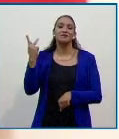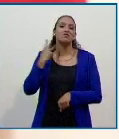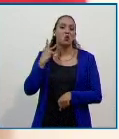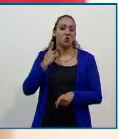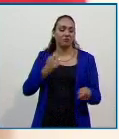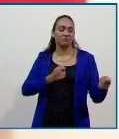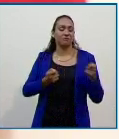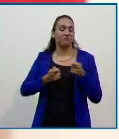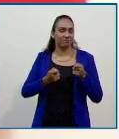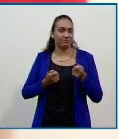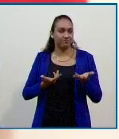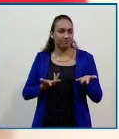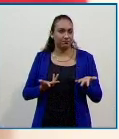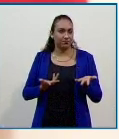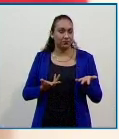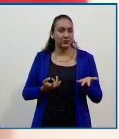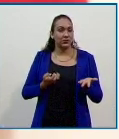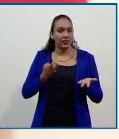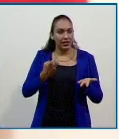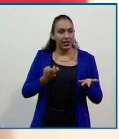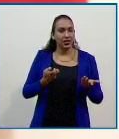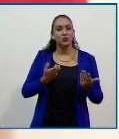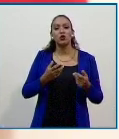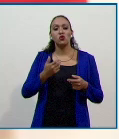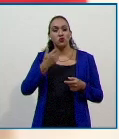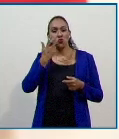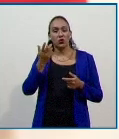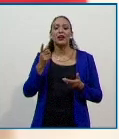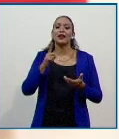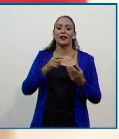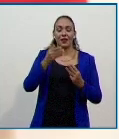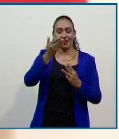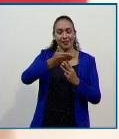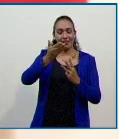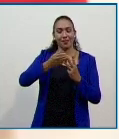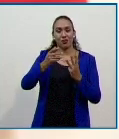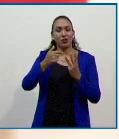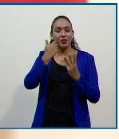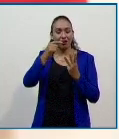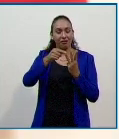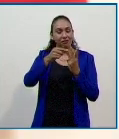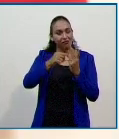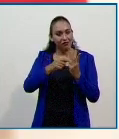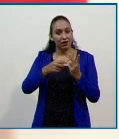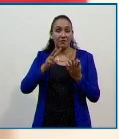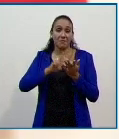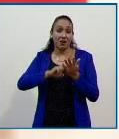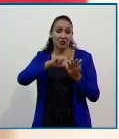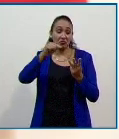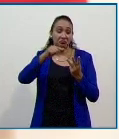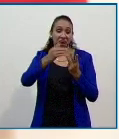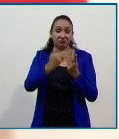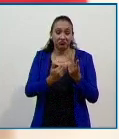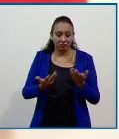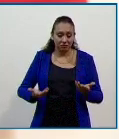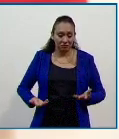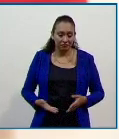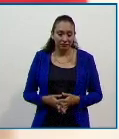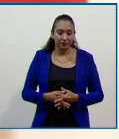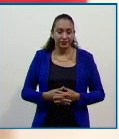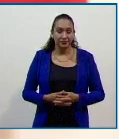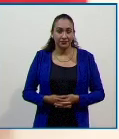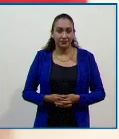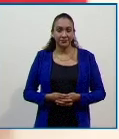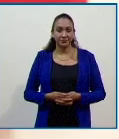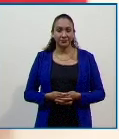política y para reducir el contrapeso del Poder Judicial. Para el canal del Poder Judicial de la Federación,